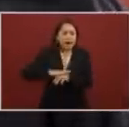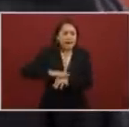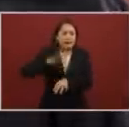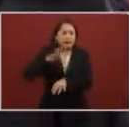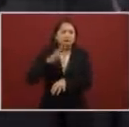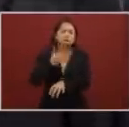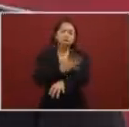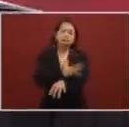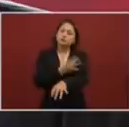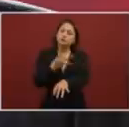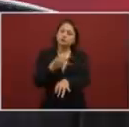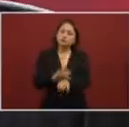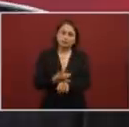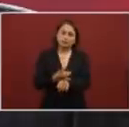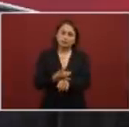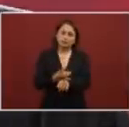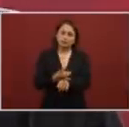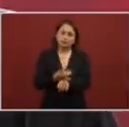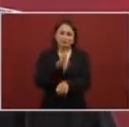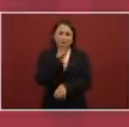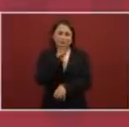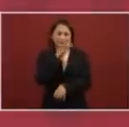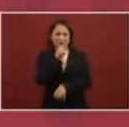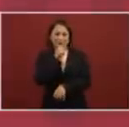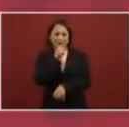política si no se tiene autoridad moral.